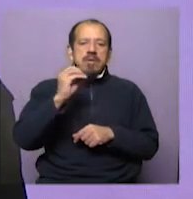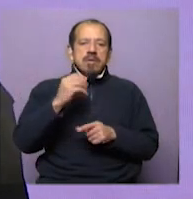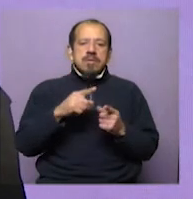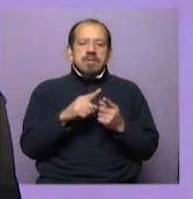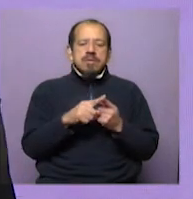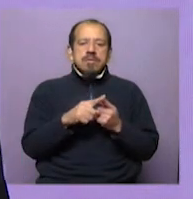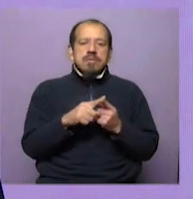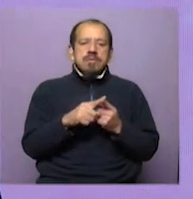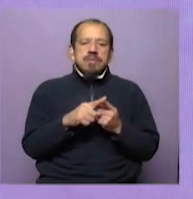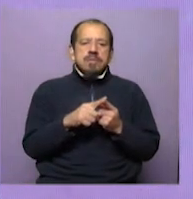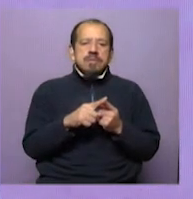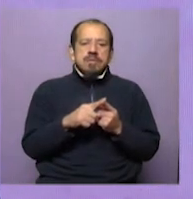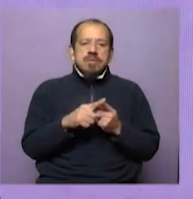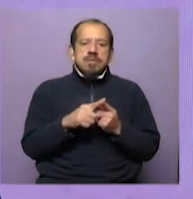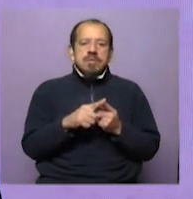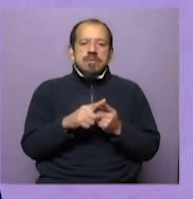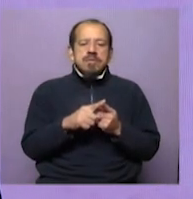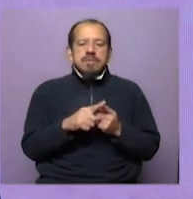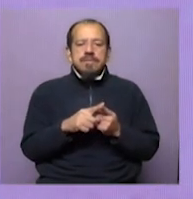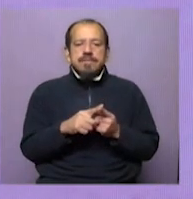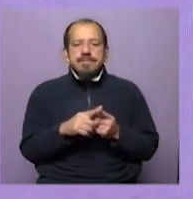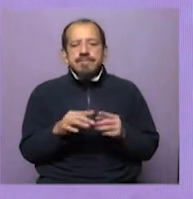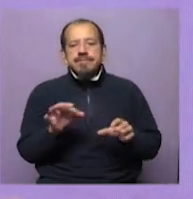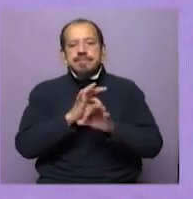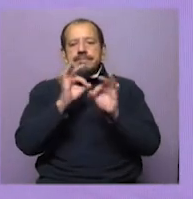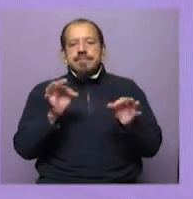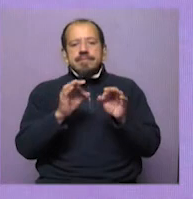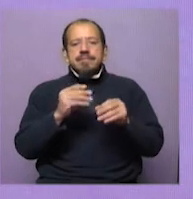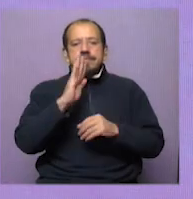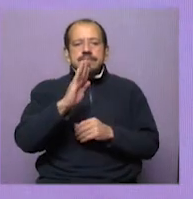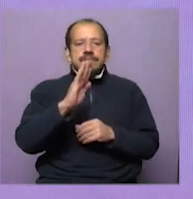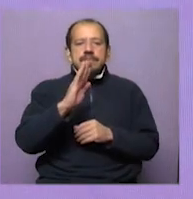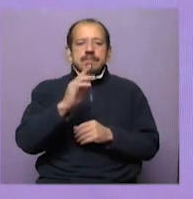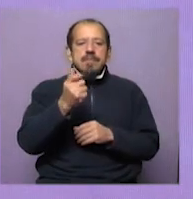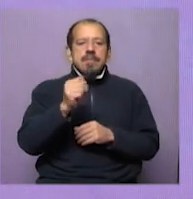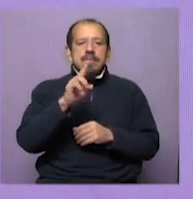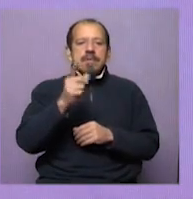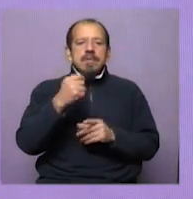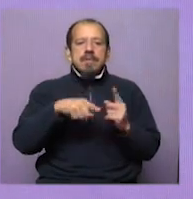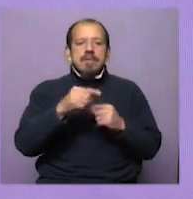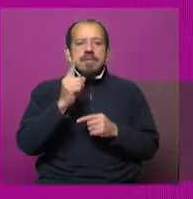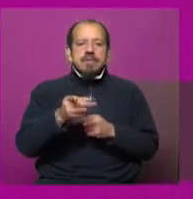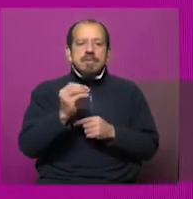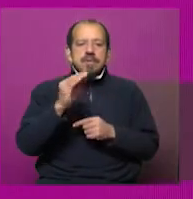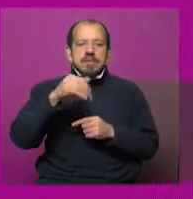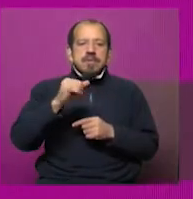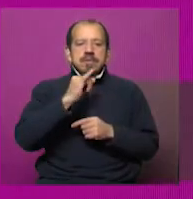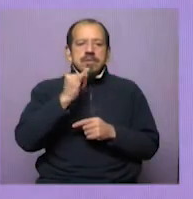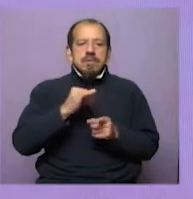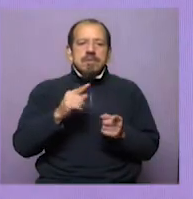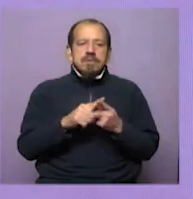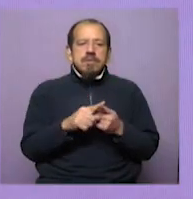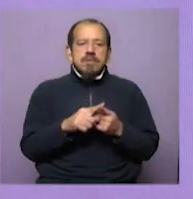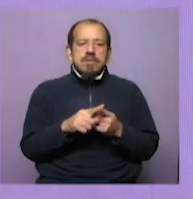pasado, y o Paula Gómez de Brasil, que también es un caso de un colectivo de El Salvador,